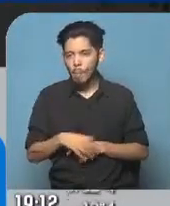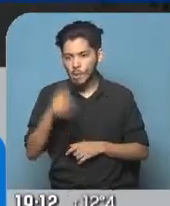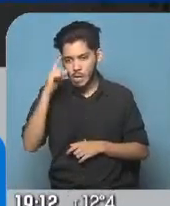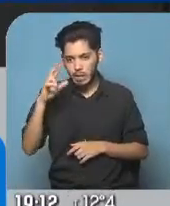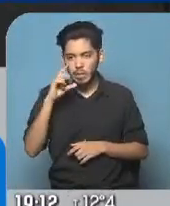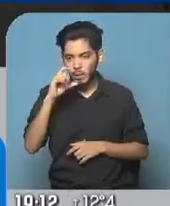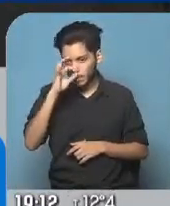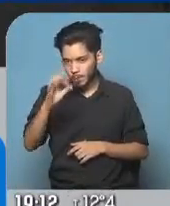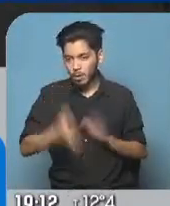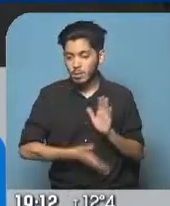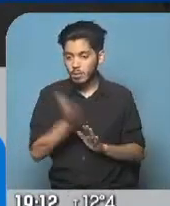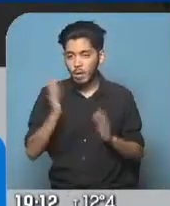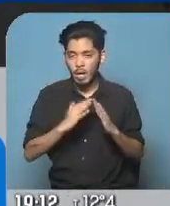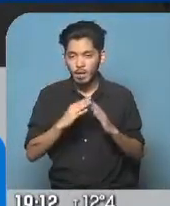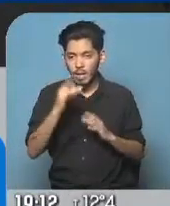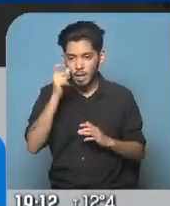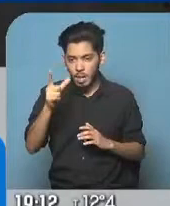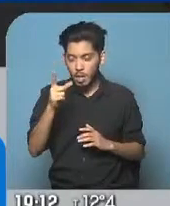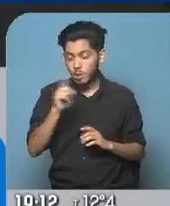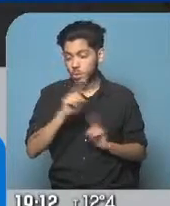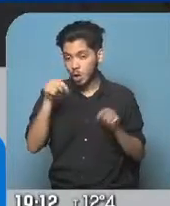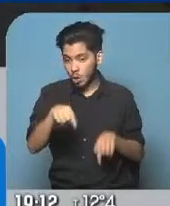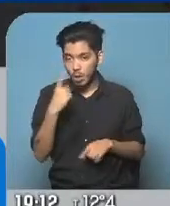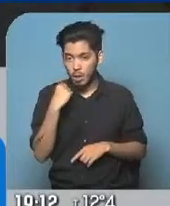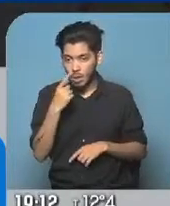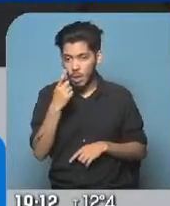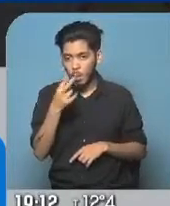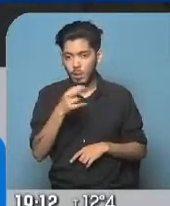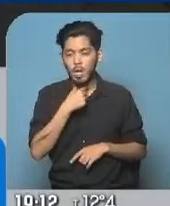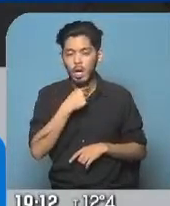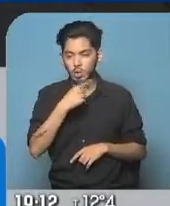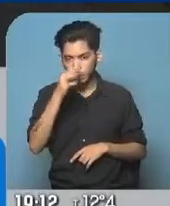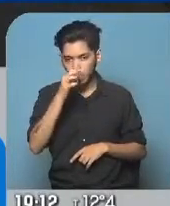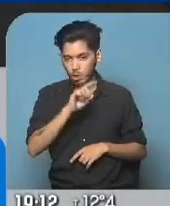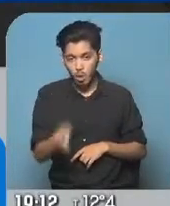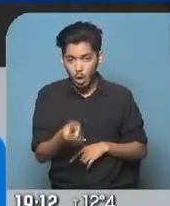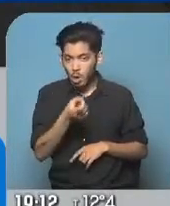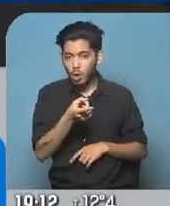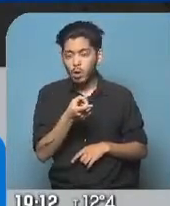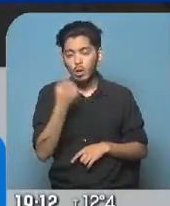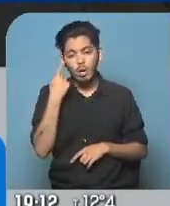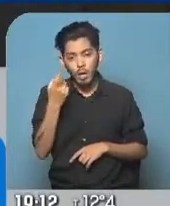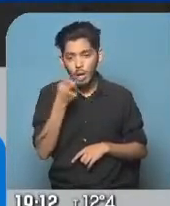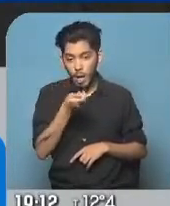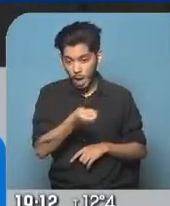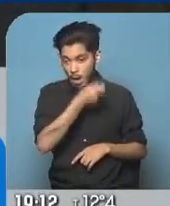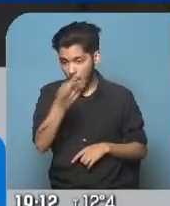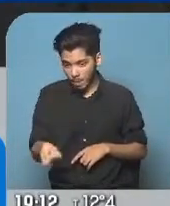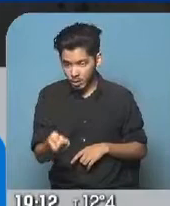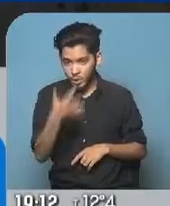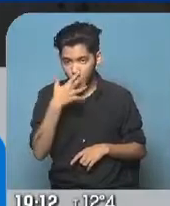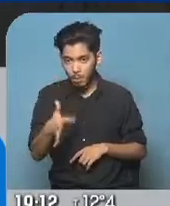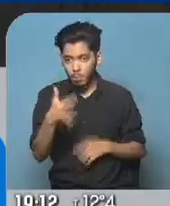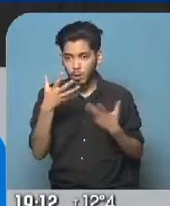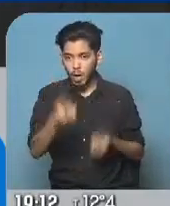nunca salió de la casa de daniel por lo menos no ese día no el 20 de agosto creo que él la mató y creo que después